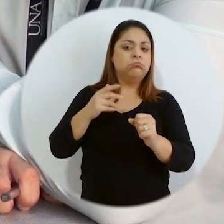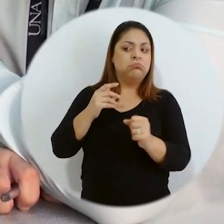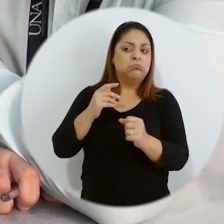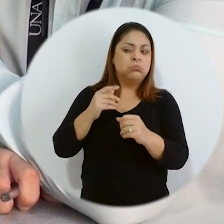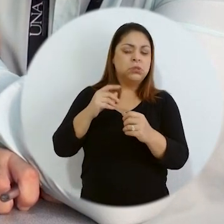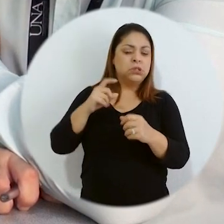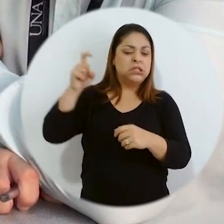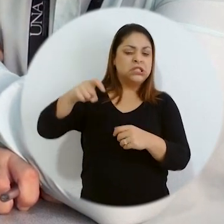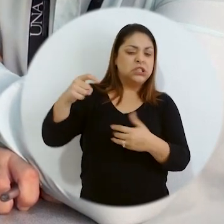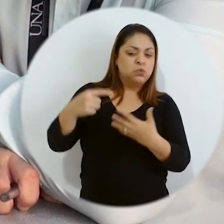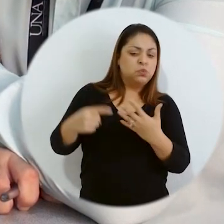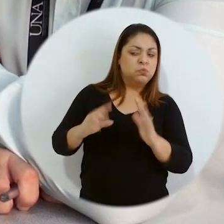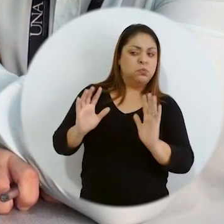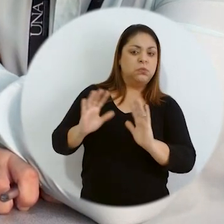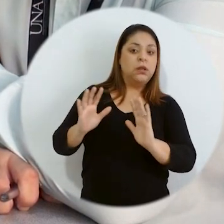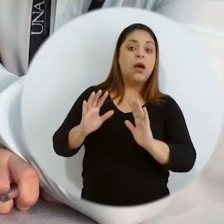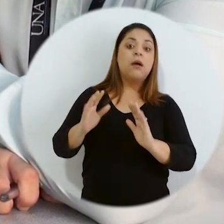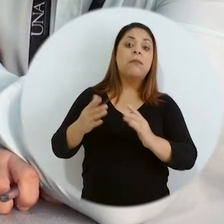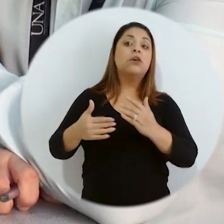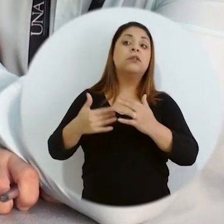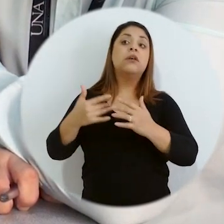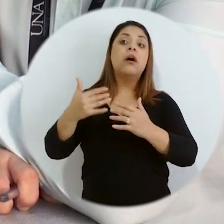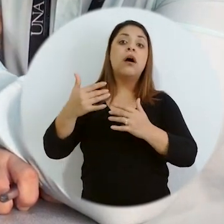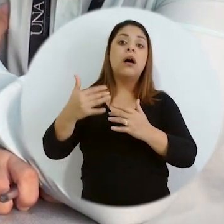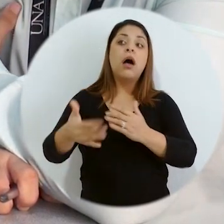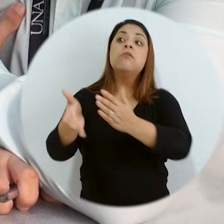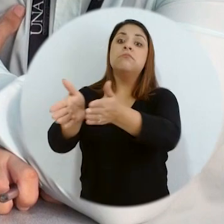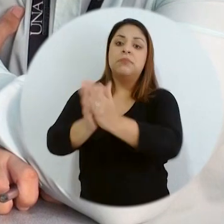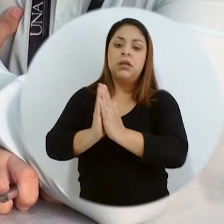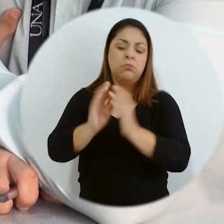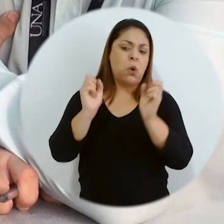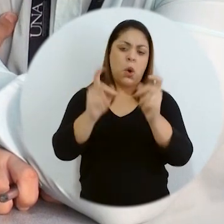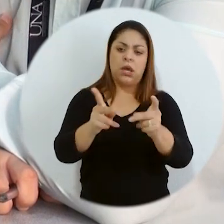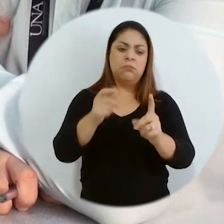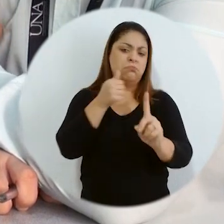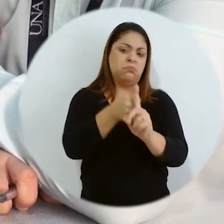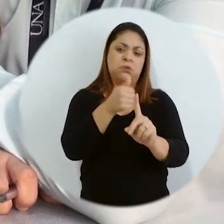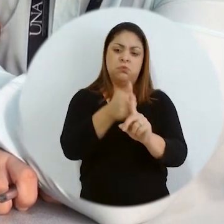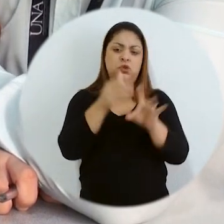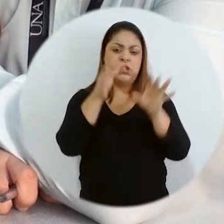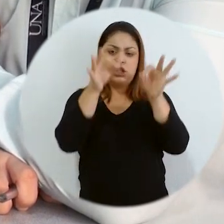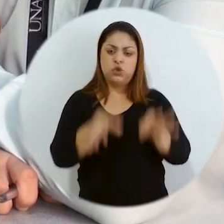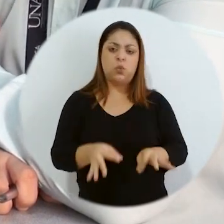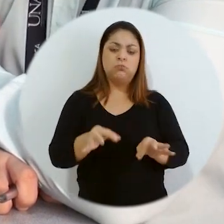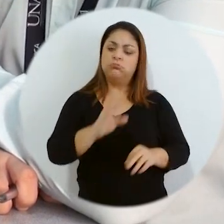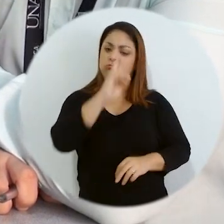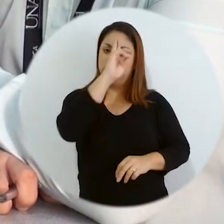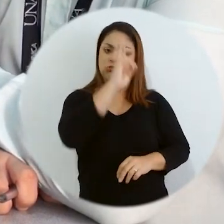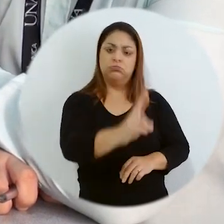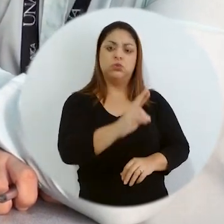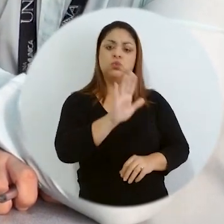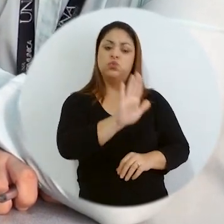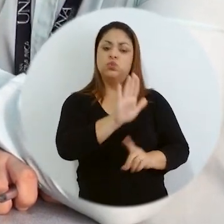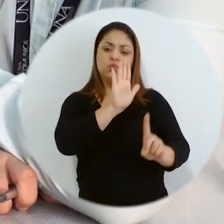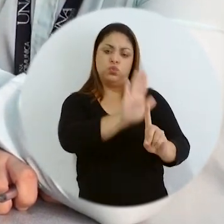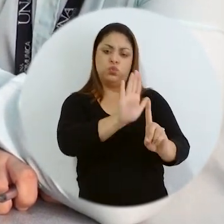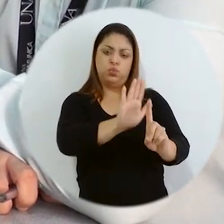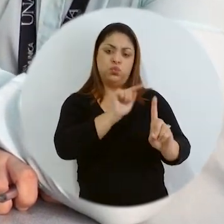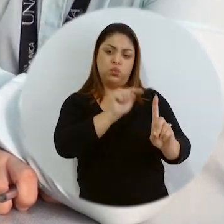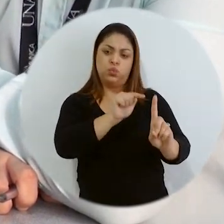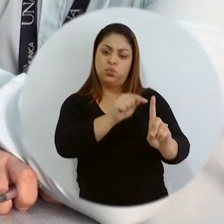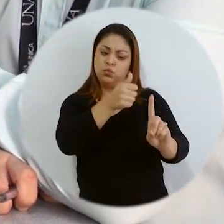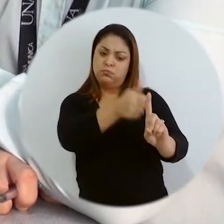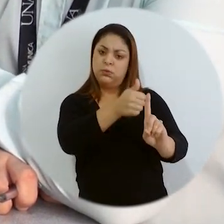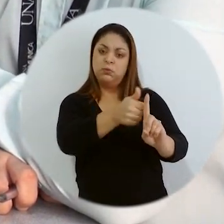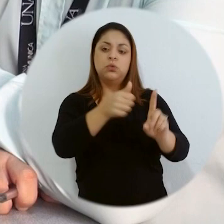U en conjunto con el programa, ¿verdad? No quiere decir que después no los puedan solicitar, pero algunos toman esa decisión, ¿verdad? Sí. Y pues